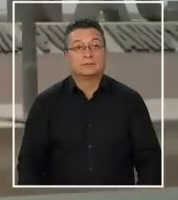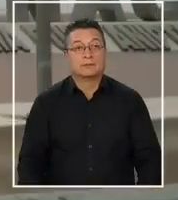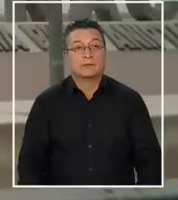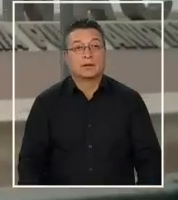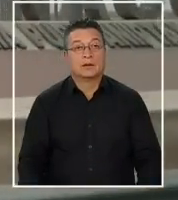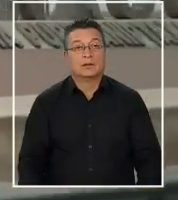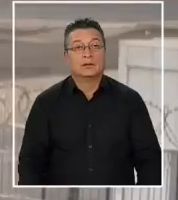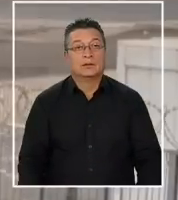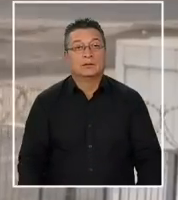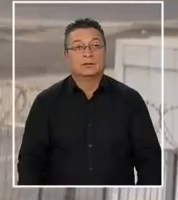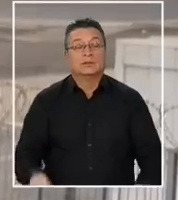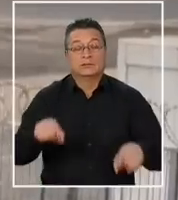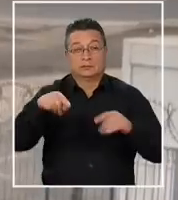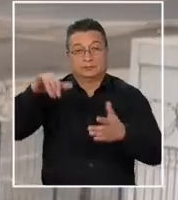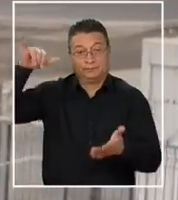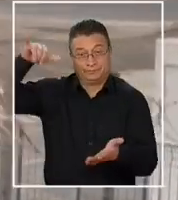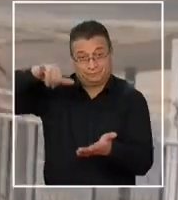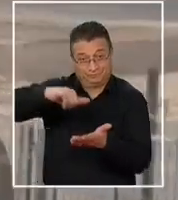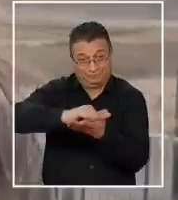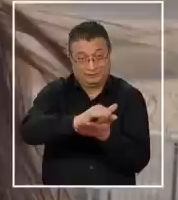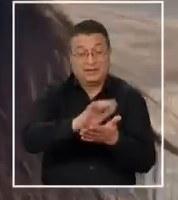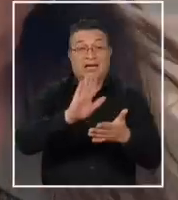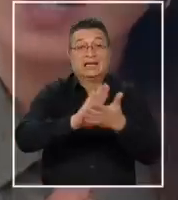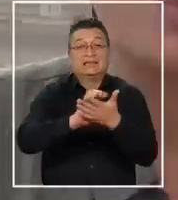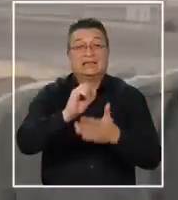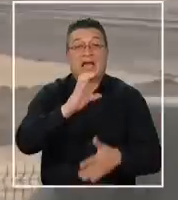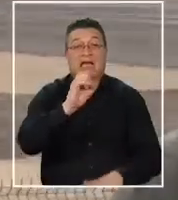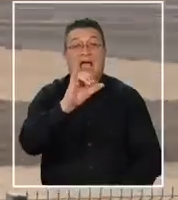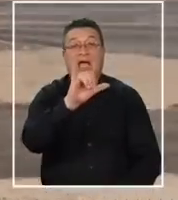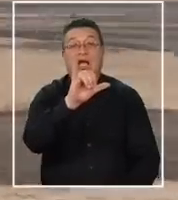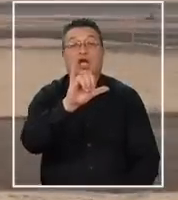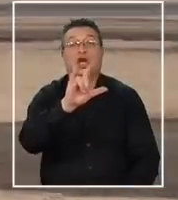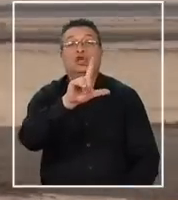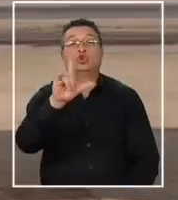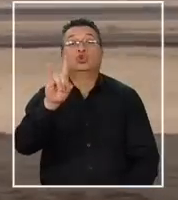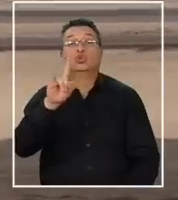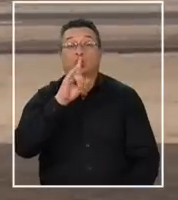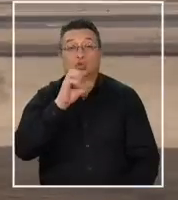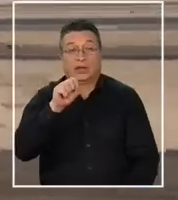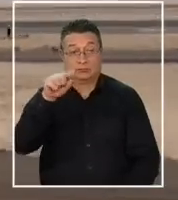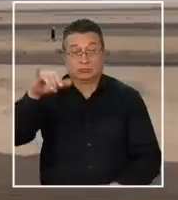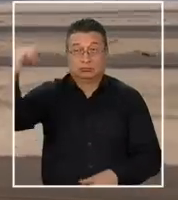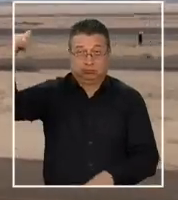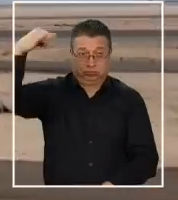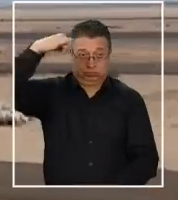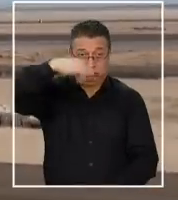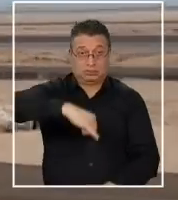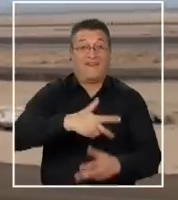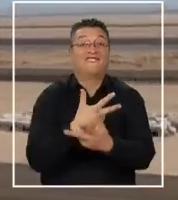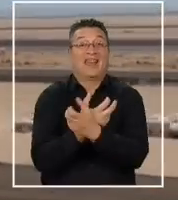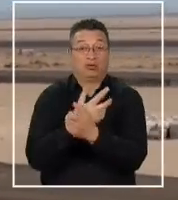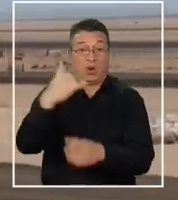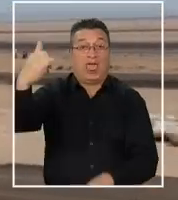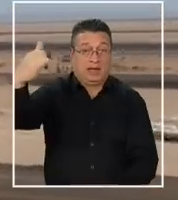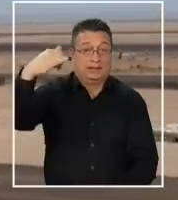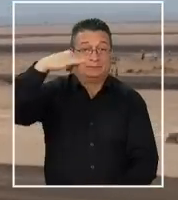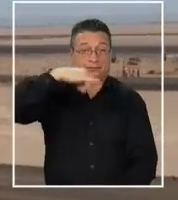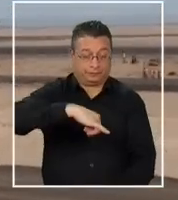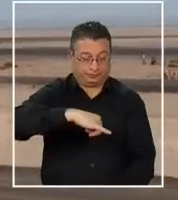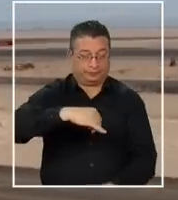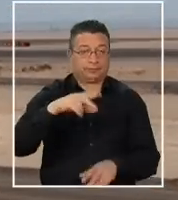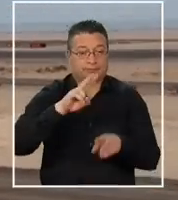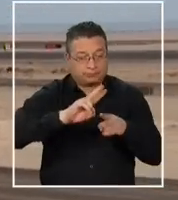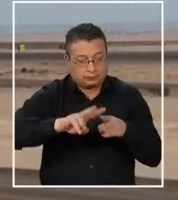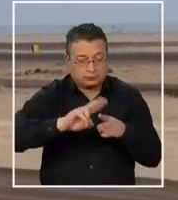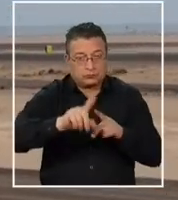Acá, en el aeropuerto Chacayuta de Arica, aterrizará la madrugada del domingo un vuelo proveniente desde Venezuela que buscará